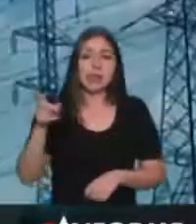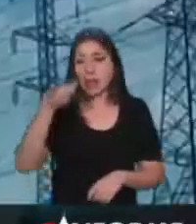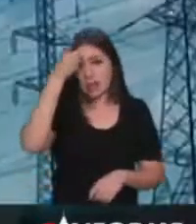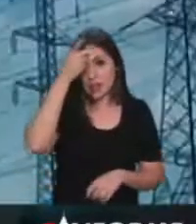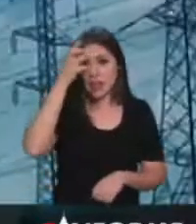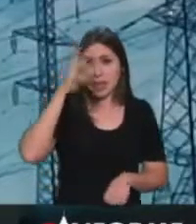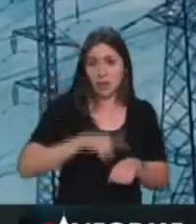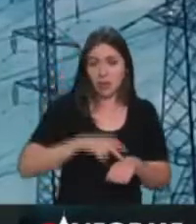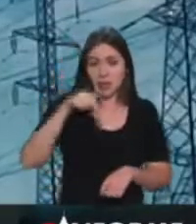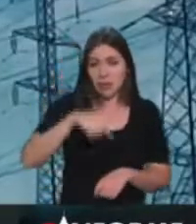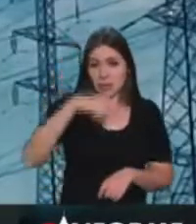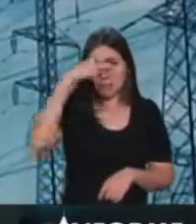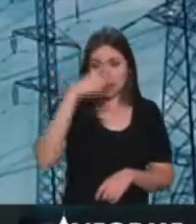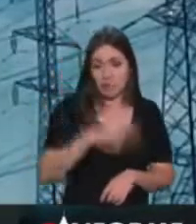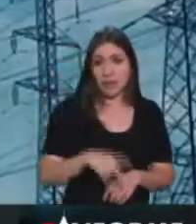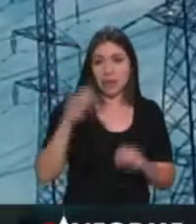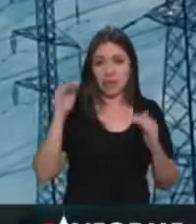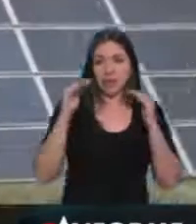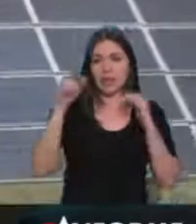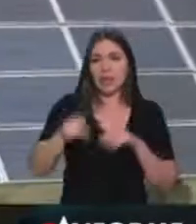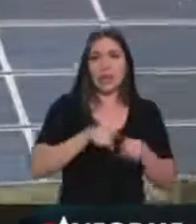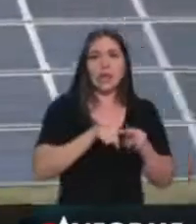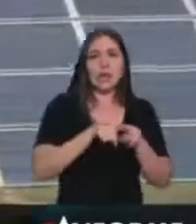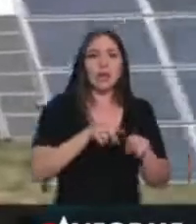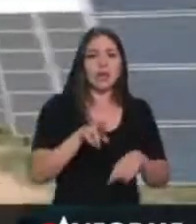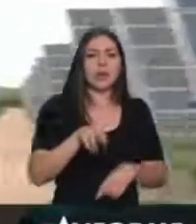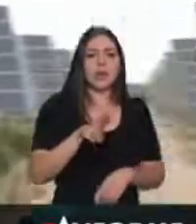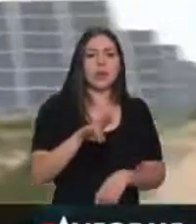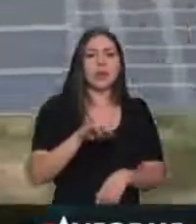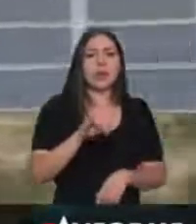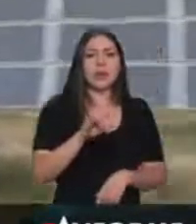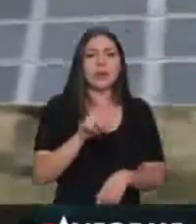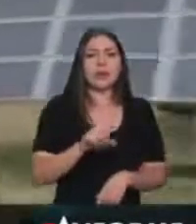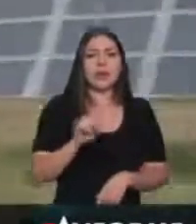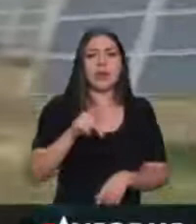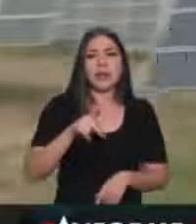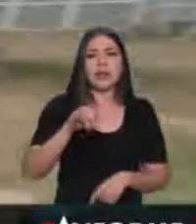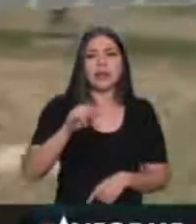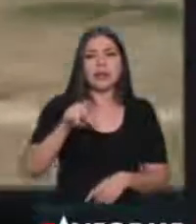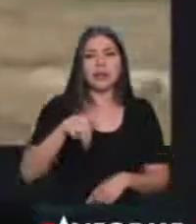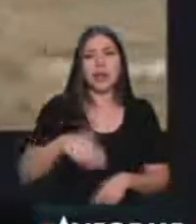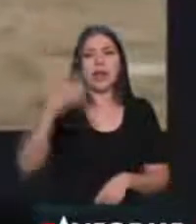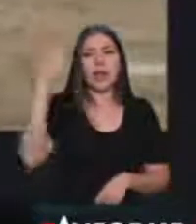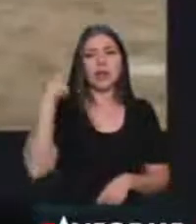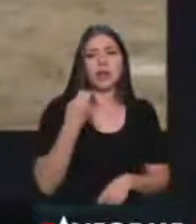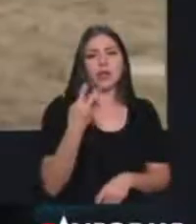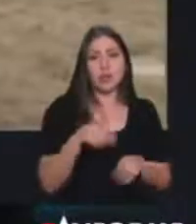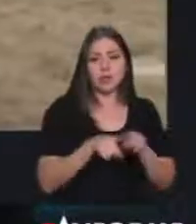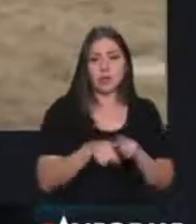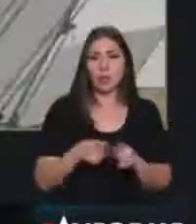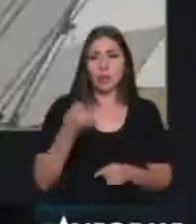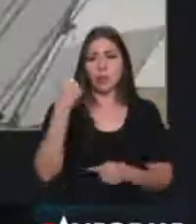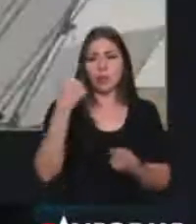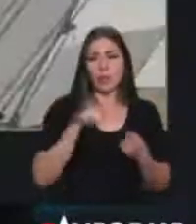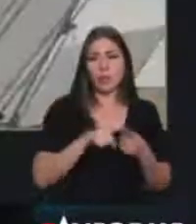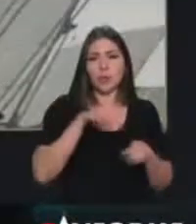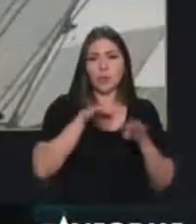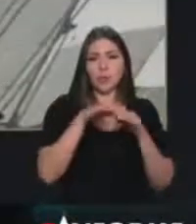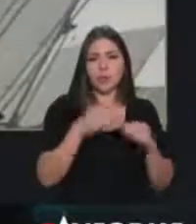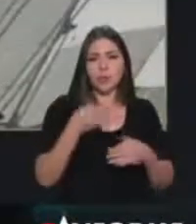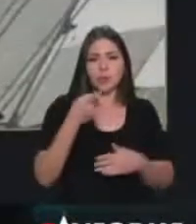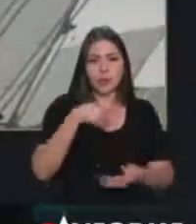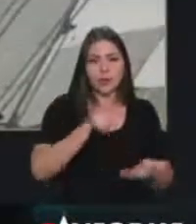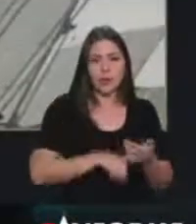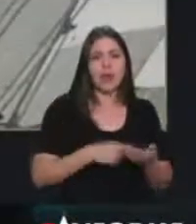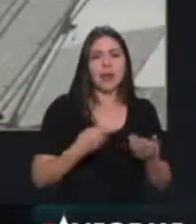en México es uno de los hermanos Ruiz Aquistán, ¿no? Recordemos que eran 2, uno que estaba en la Bolsa Mexicana, que falleció, fue